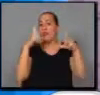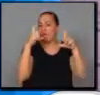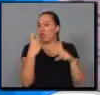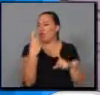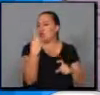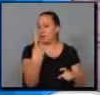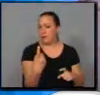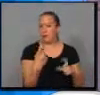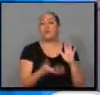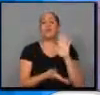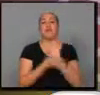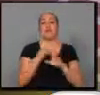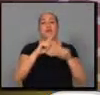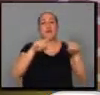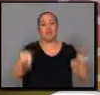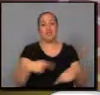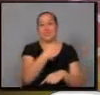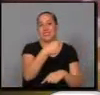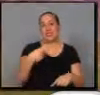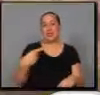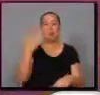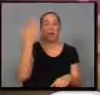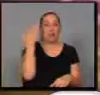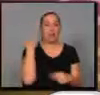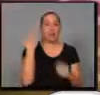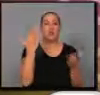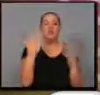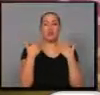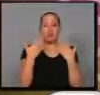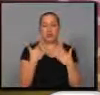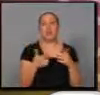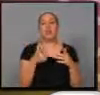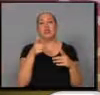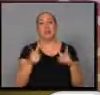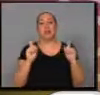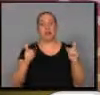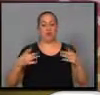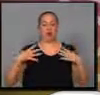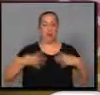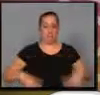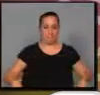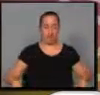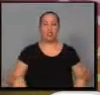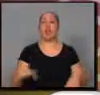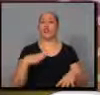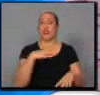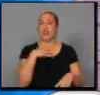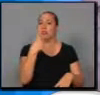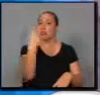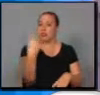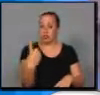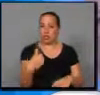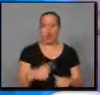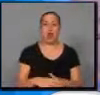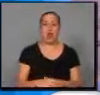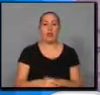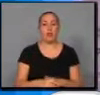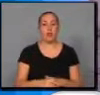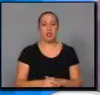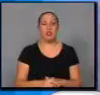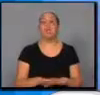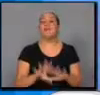Acá fue a una pileta, la semana pasada que hizo mucho calor. Acá se puso el traje de baño y sigue sola en la pileta. Sola